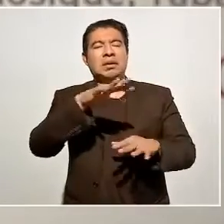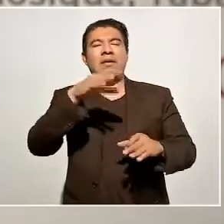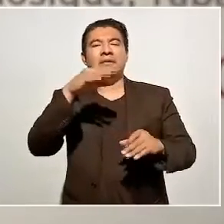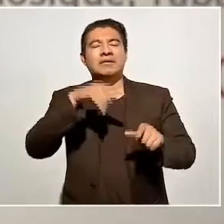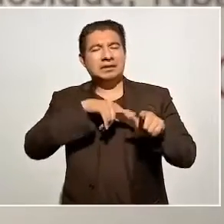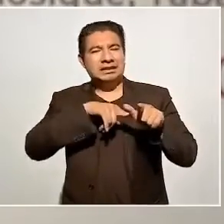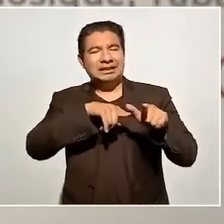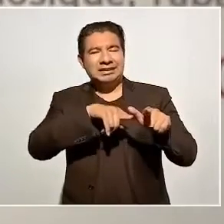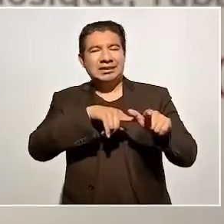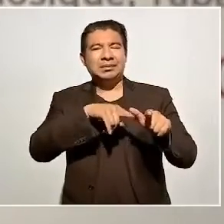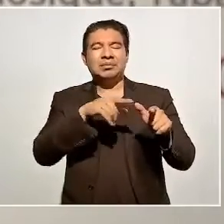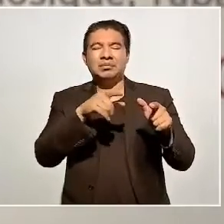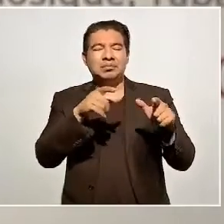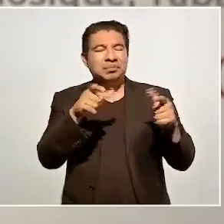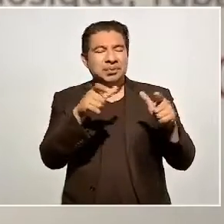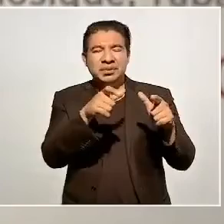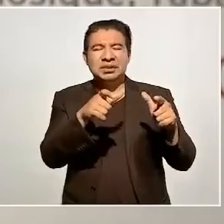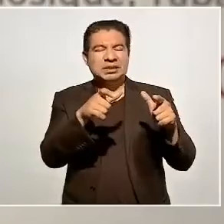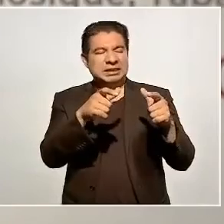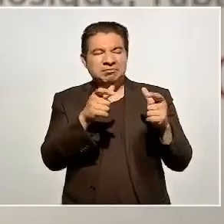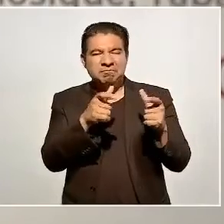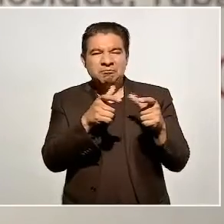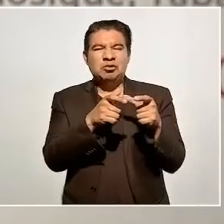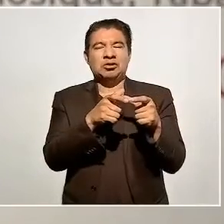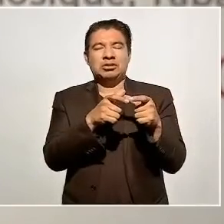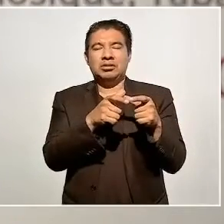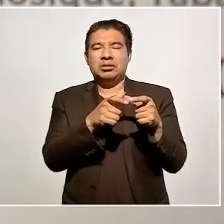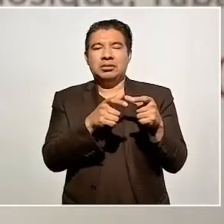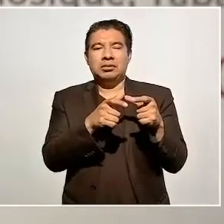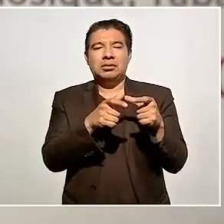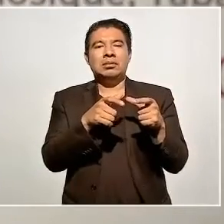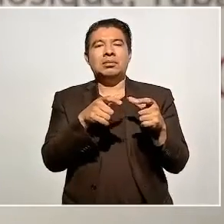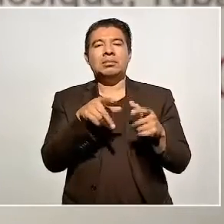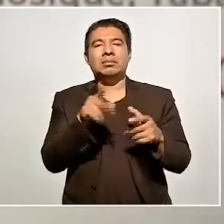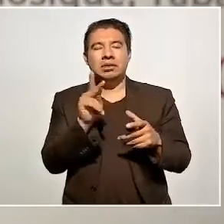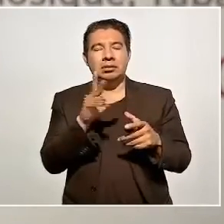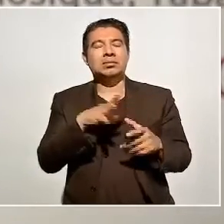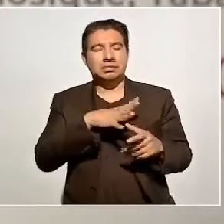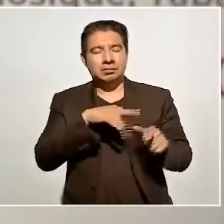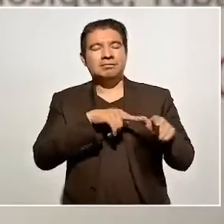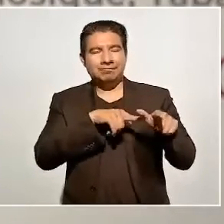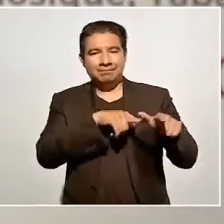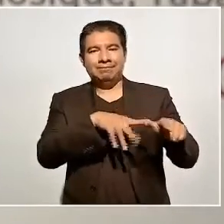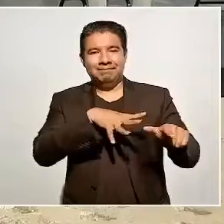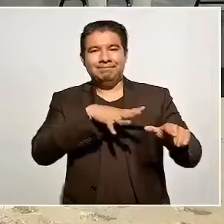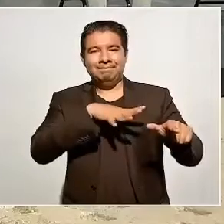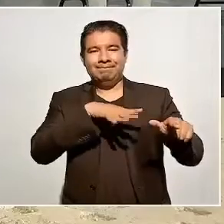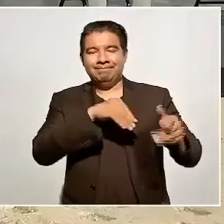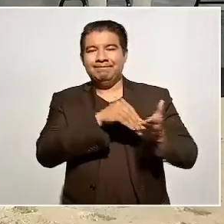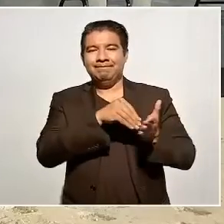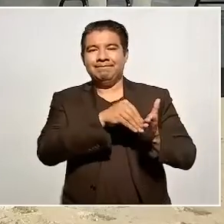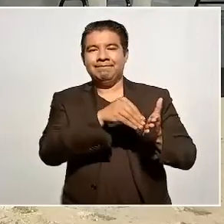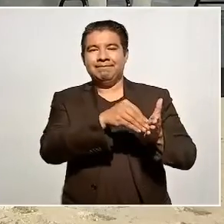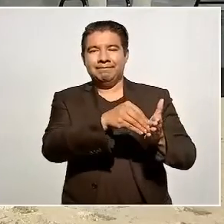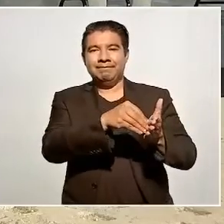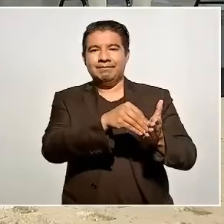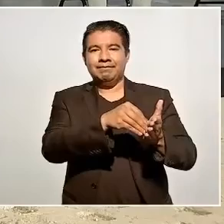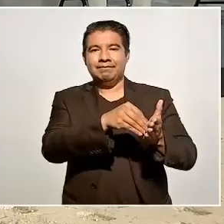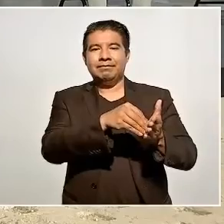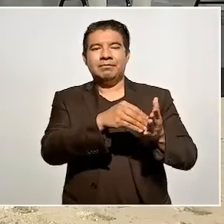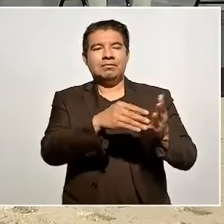porque desgraciadamente ya es poca, pero hay todavía monte